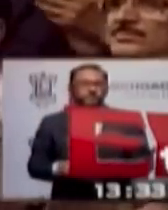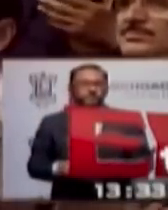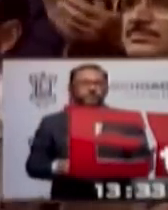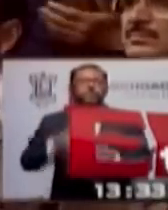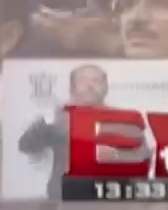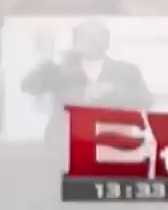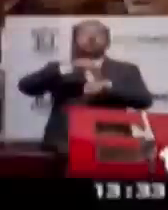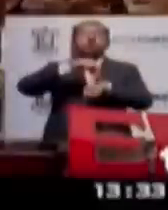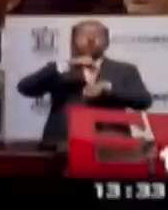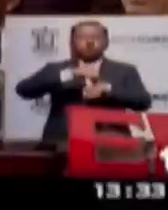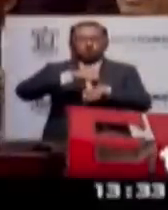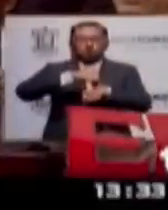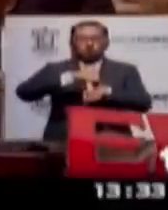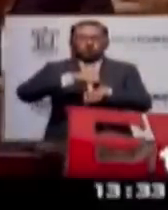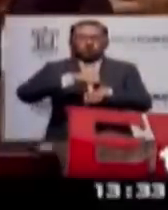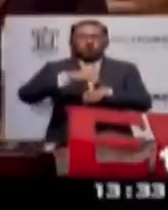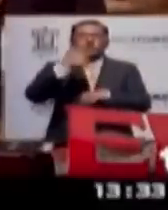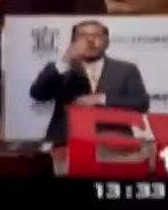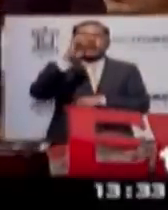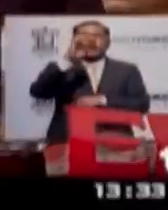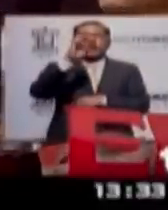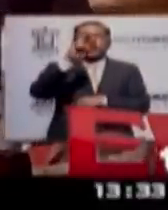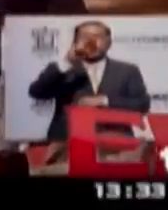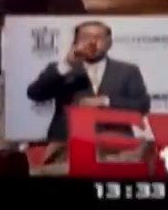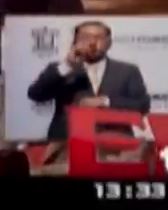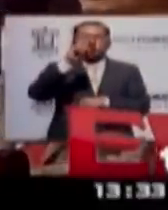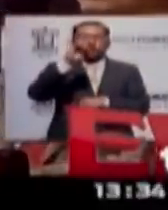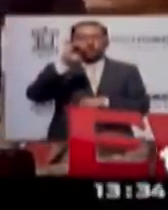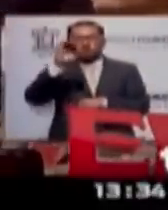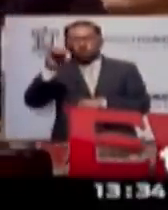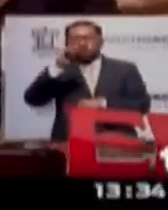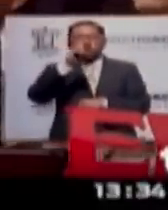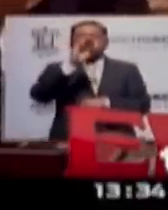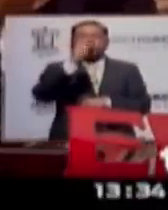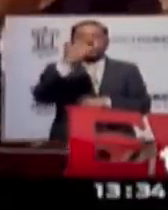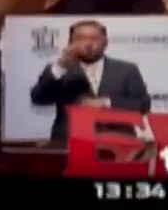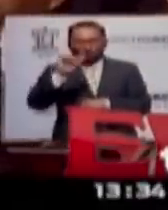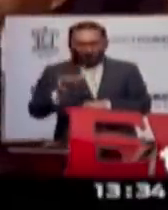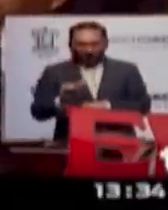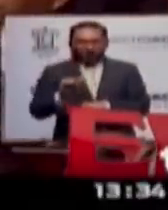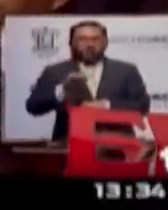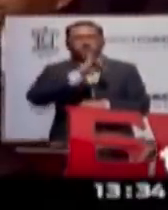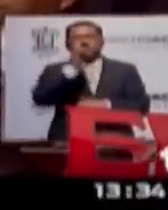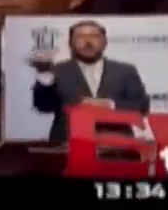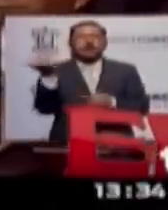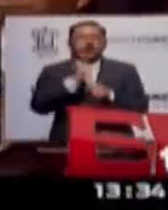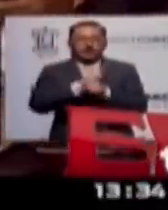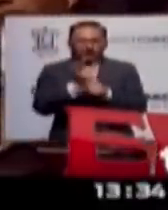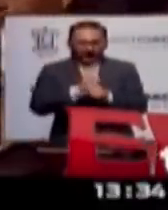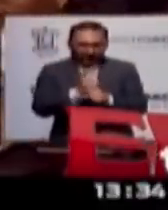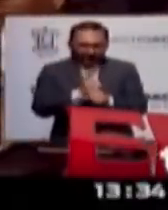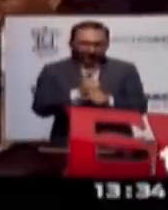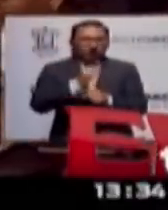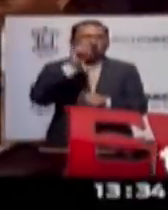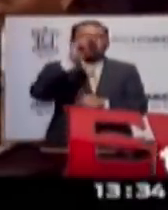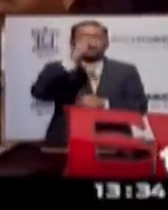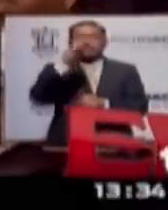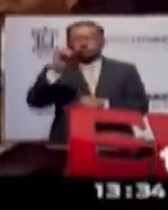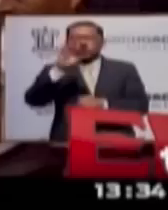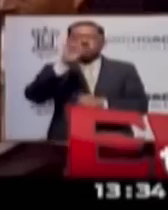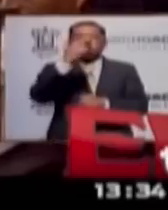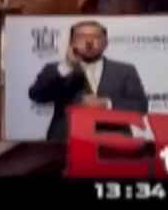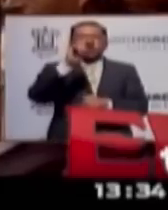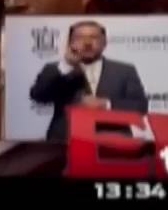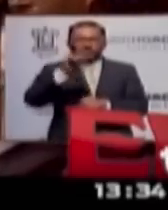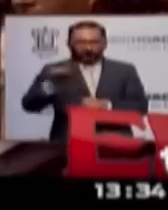Al doctor Genovevo Figueroa Zamudio, al licenciado Ausencio Chávez